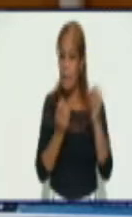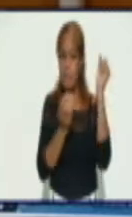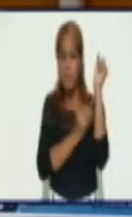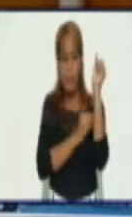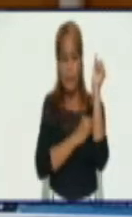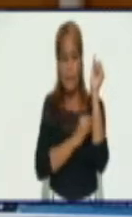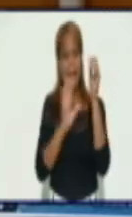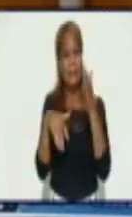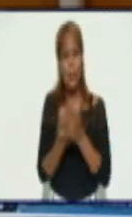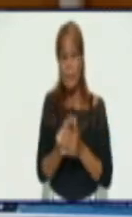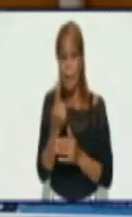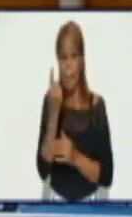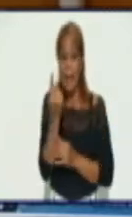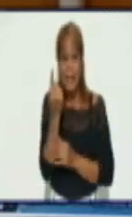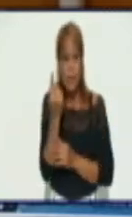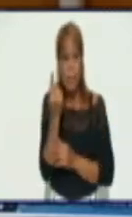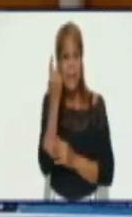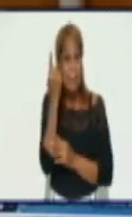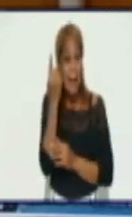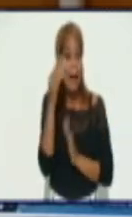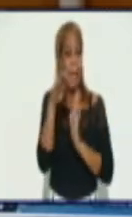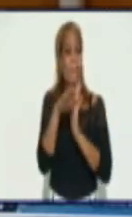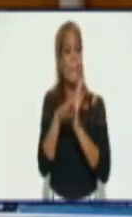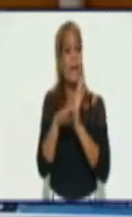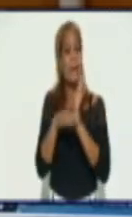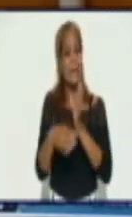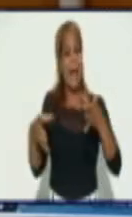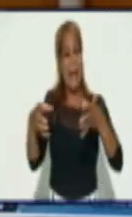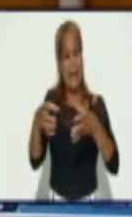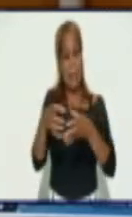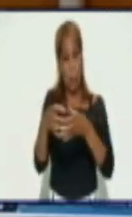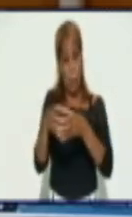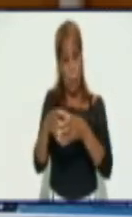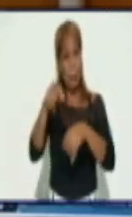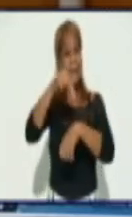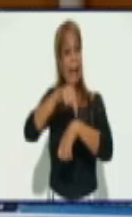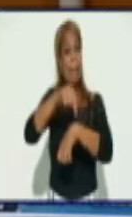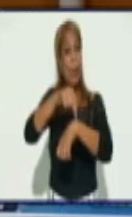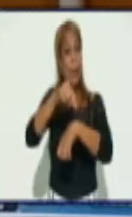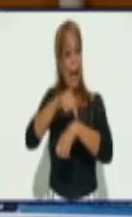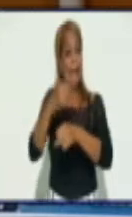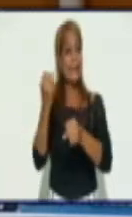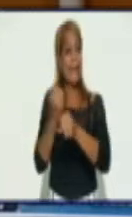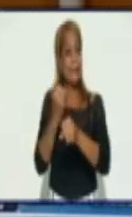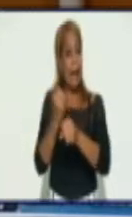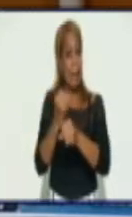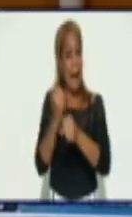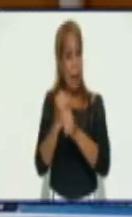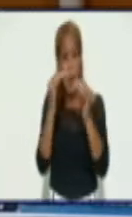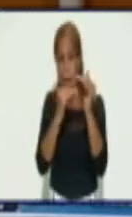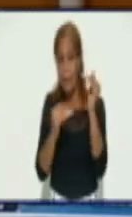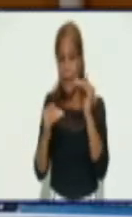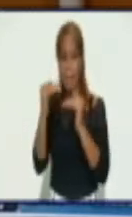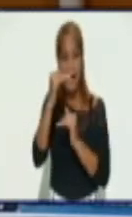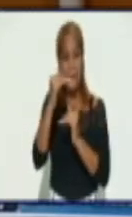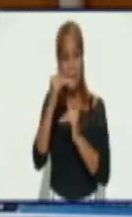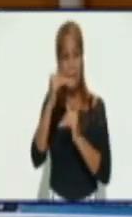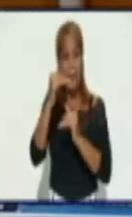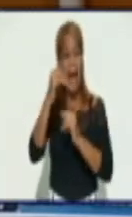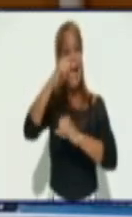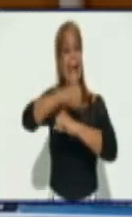eso primero que todo con primera medida el grupo temporal de trabajo la máxima estructura de